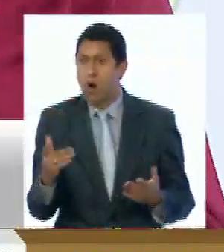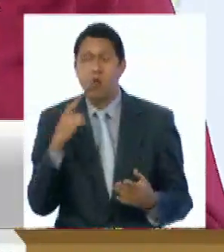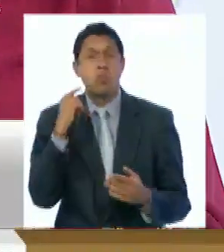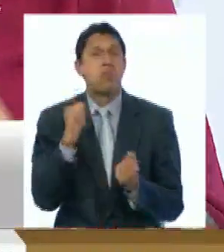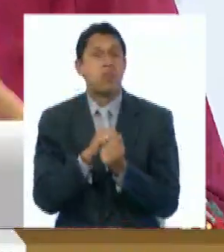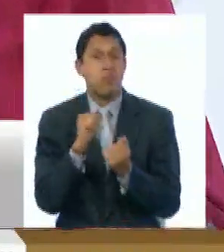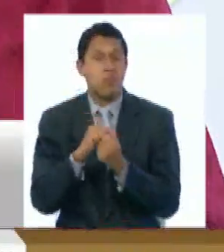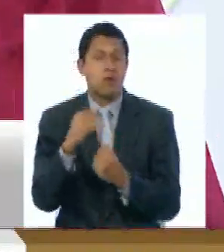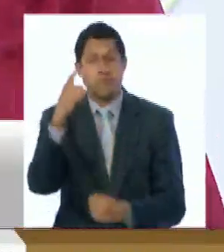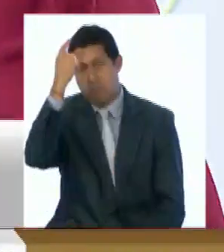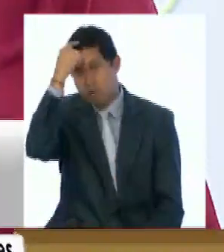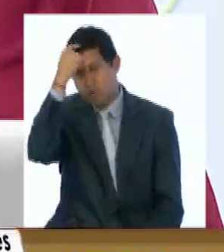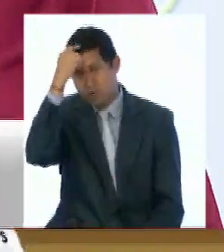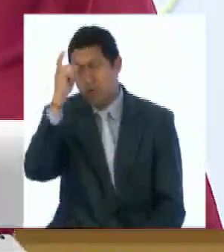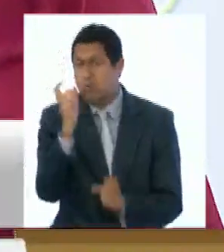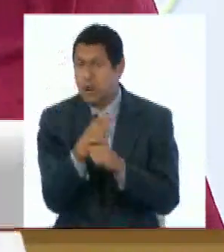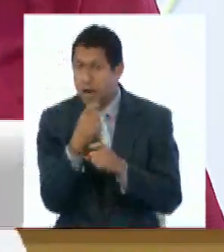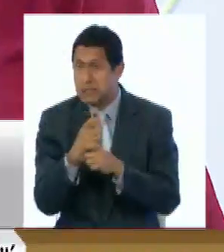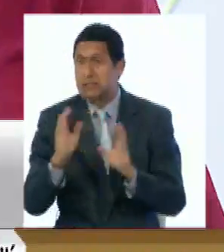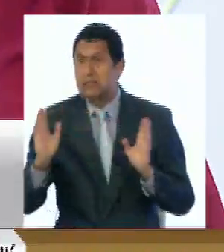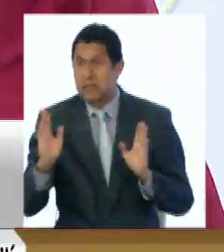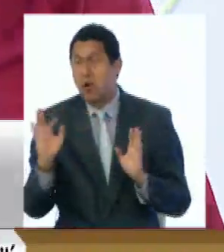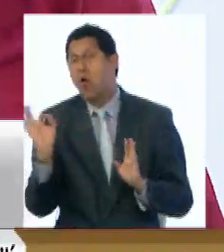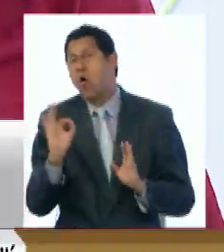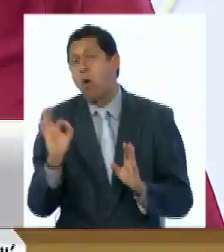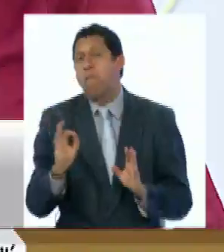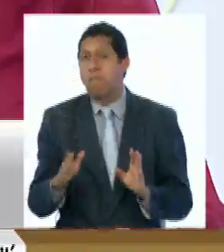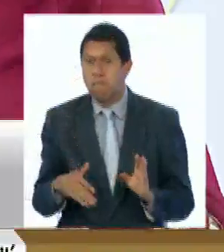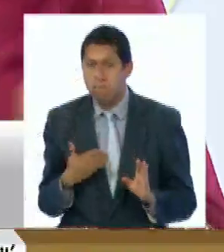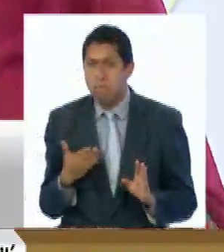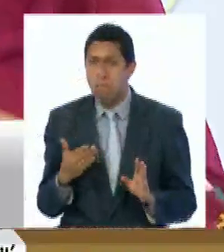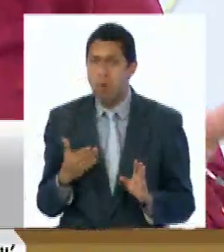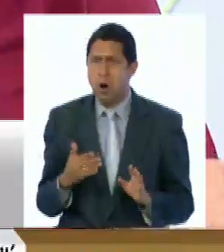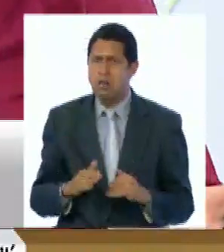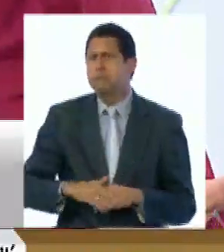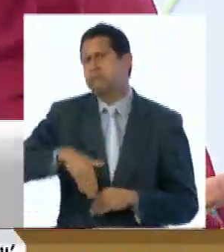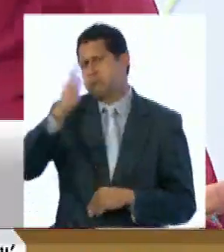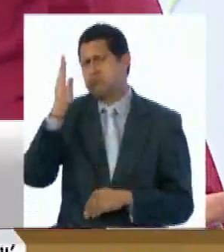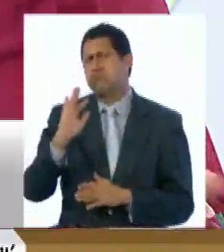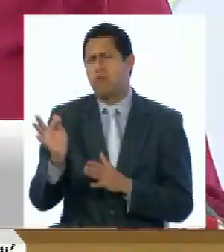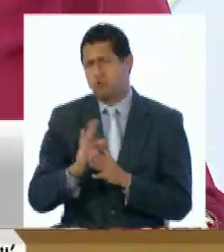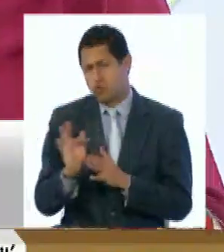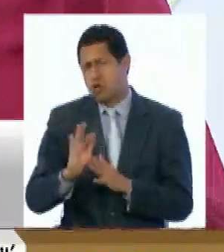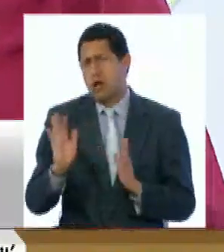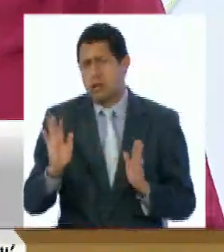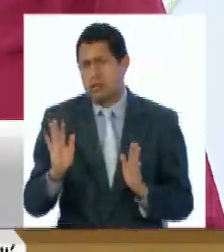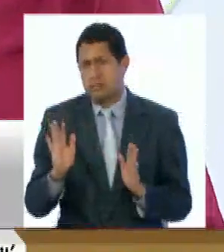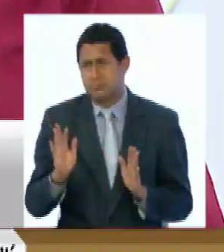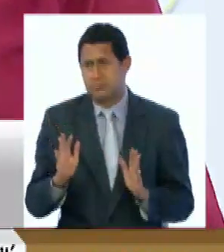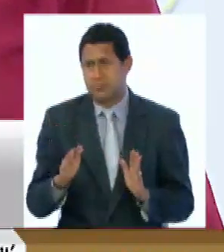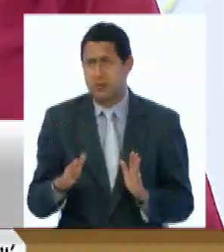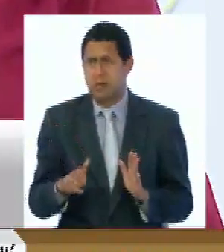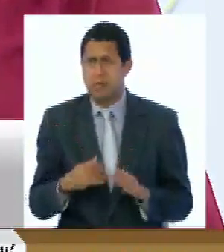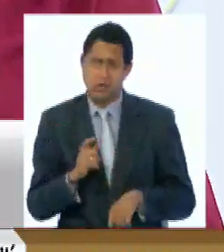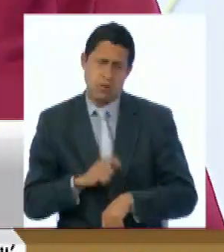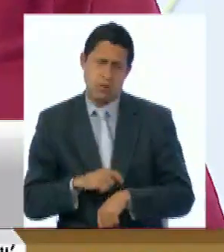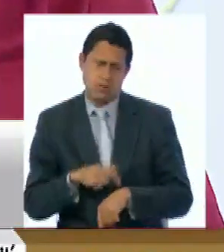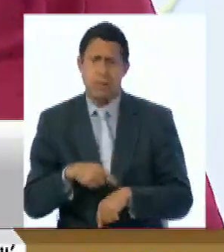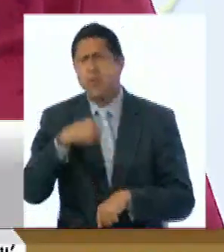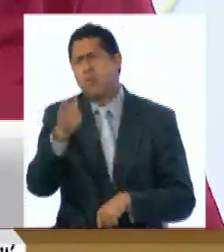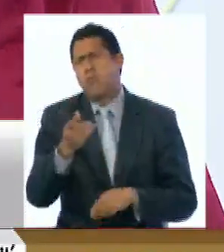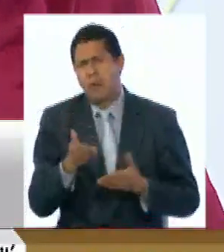que esté en la hipófisis por un tumor hipofisario o puede ser de tipo en una elevación funcional que se puede producir en un período de